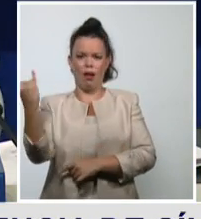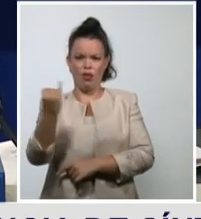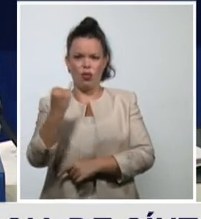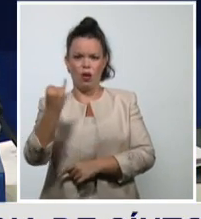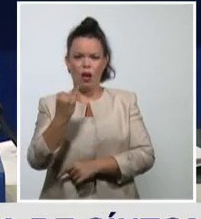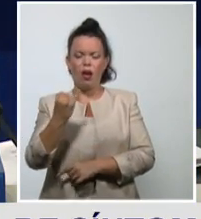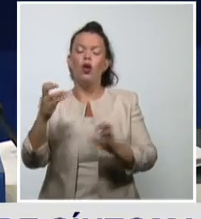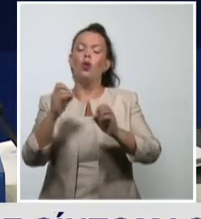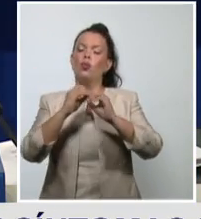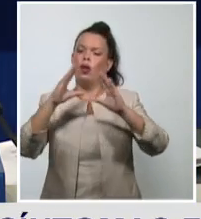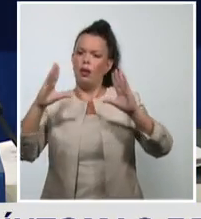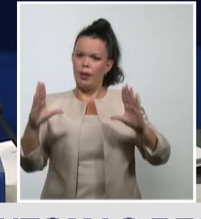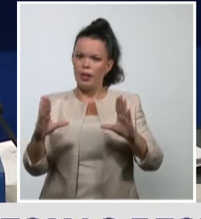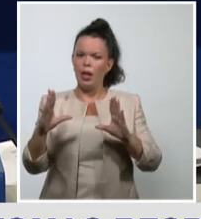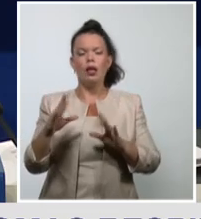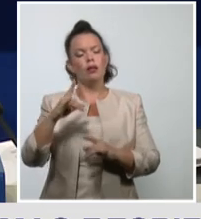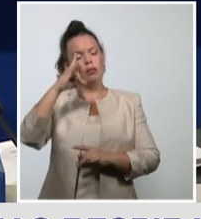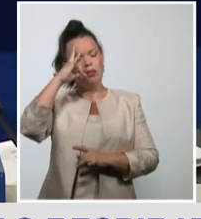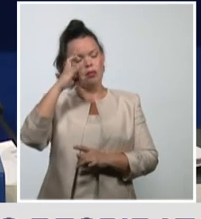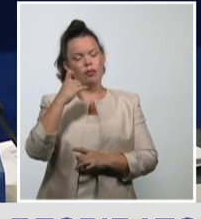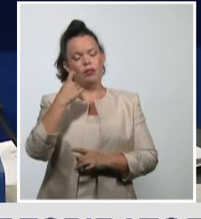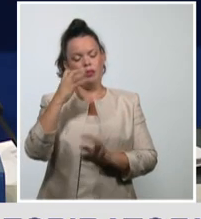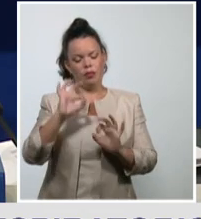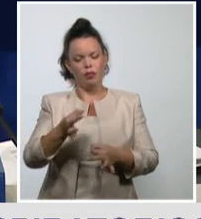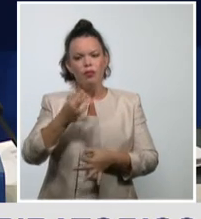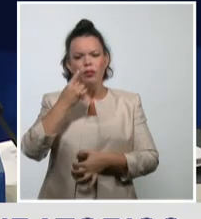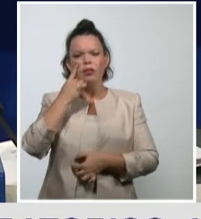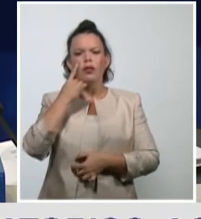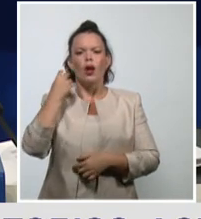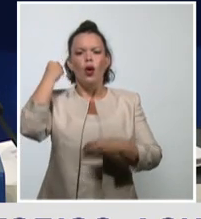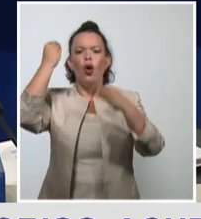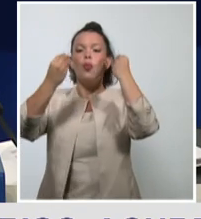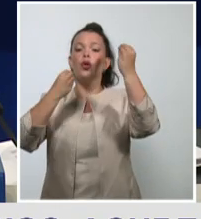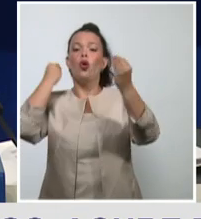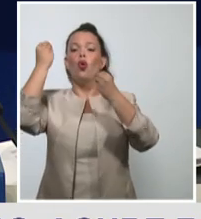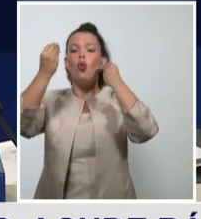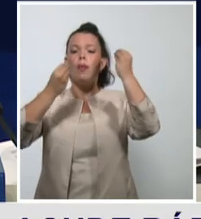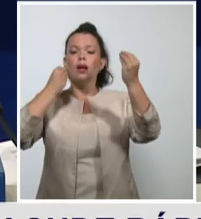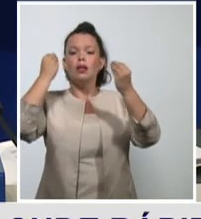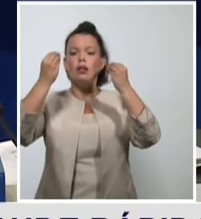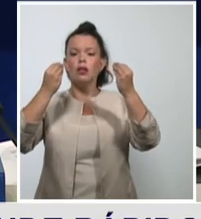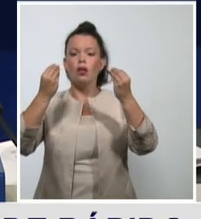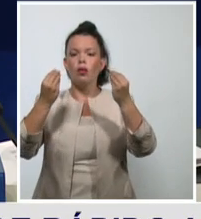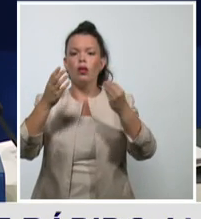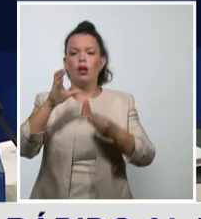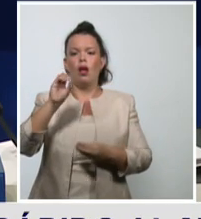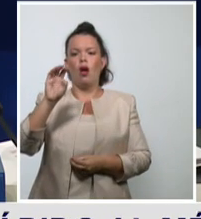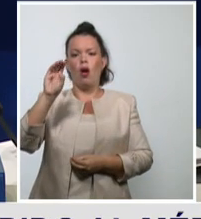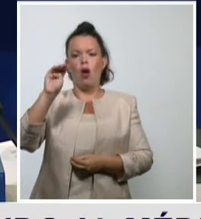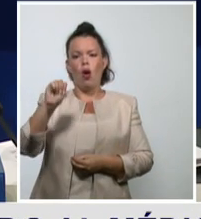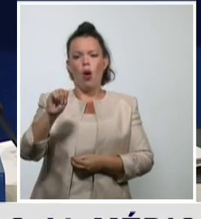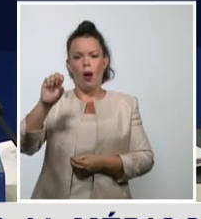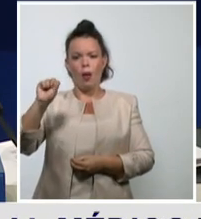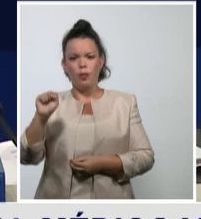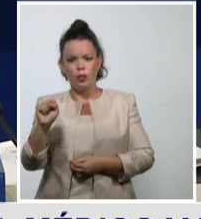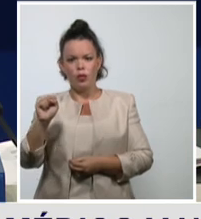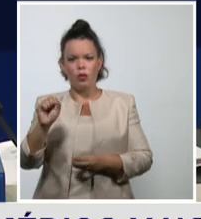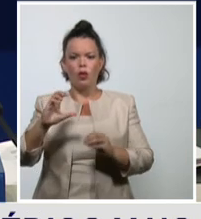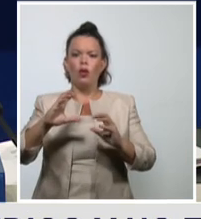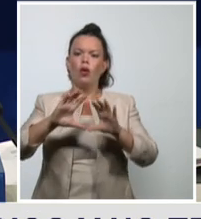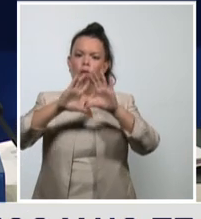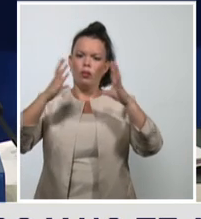mañana la preocupación que tiene la Organización Mundial de la Salud con la aparición